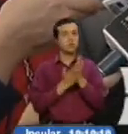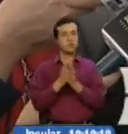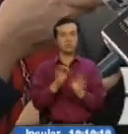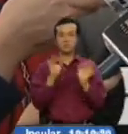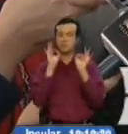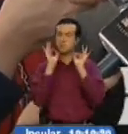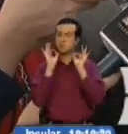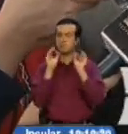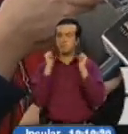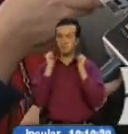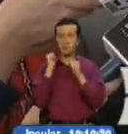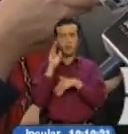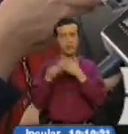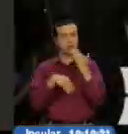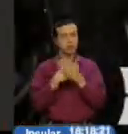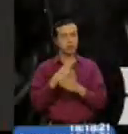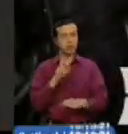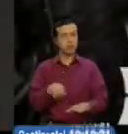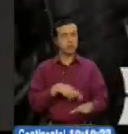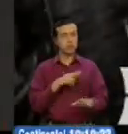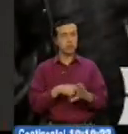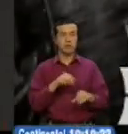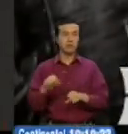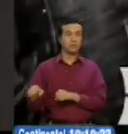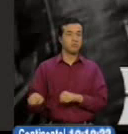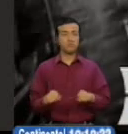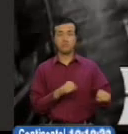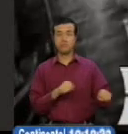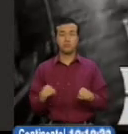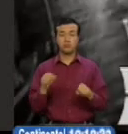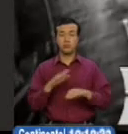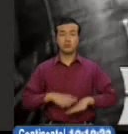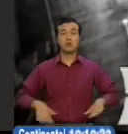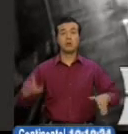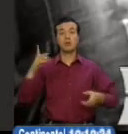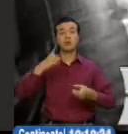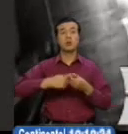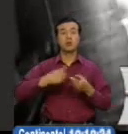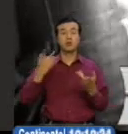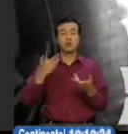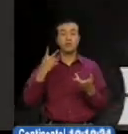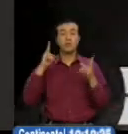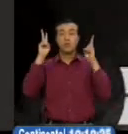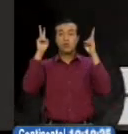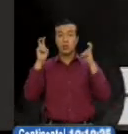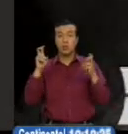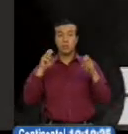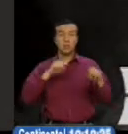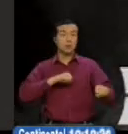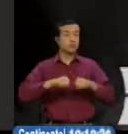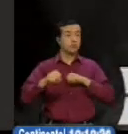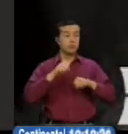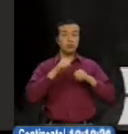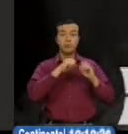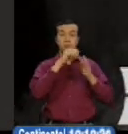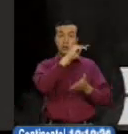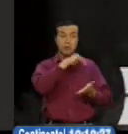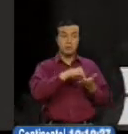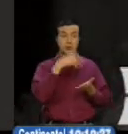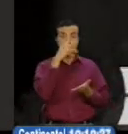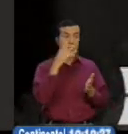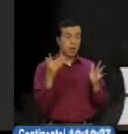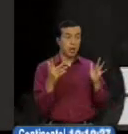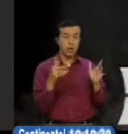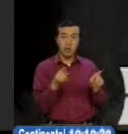con absoluta normalidad. El sismo que se sintió en Quito no tiene ninguna relación con el terremoto que afectó a Manaví y Esmeraldas